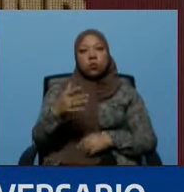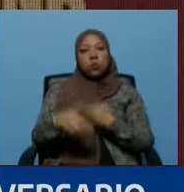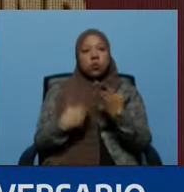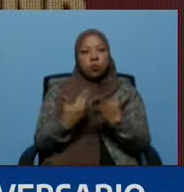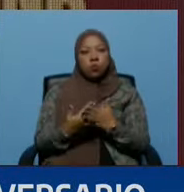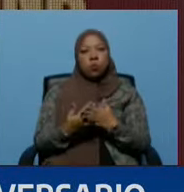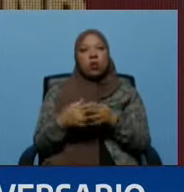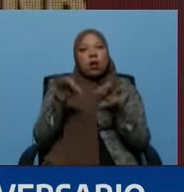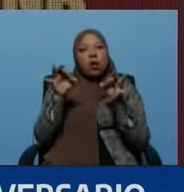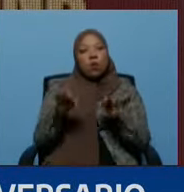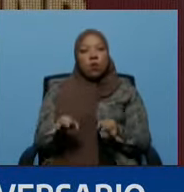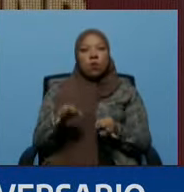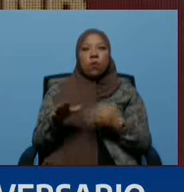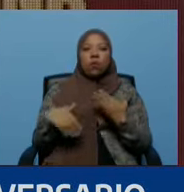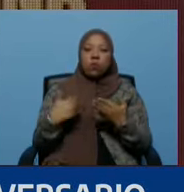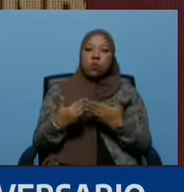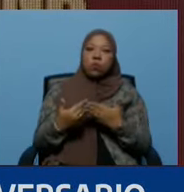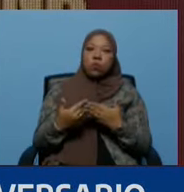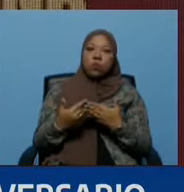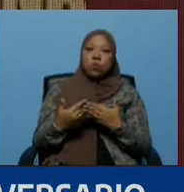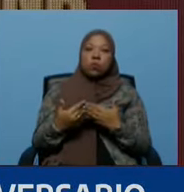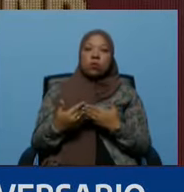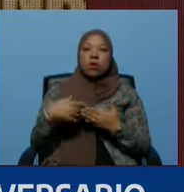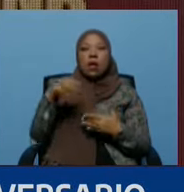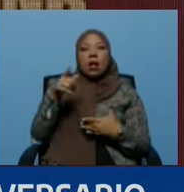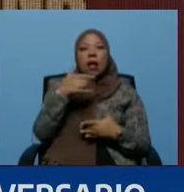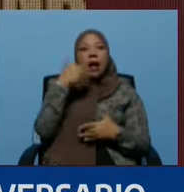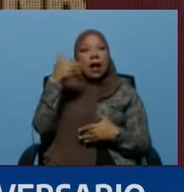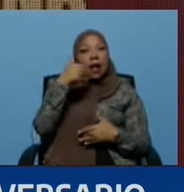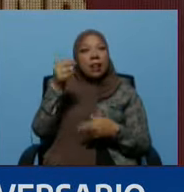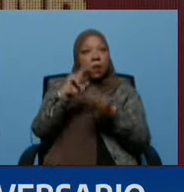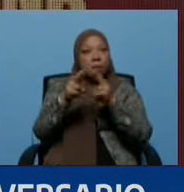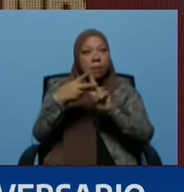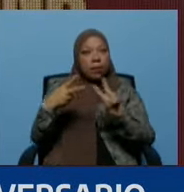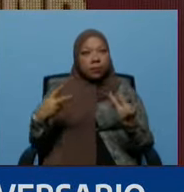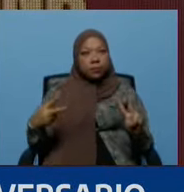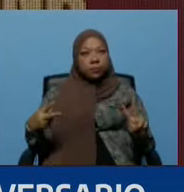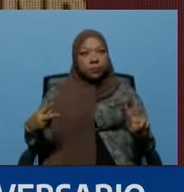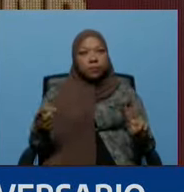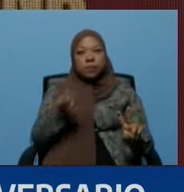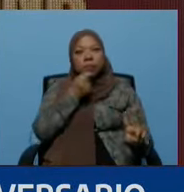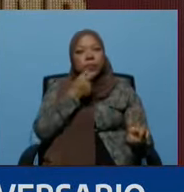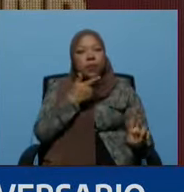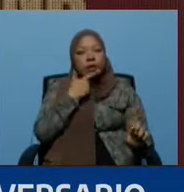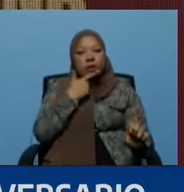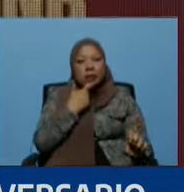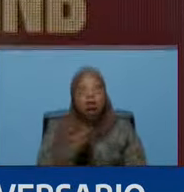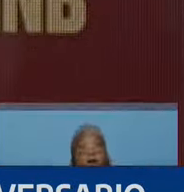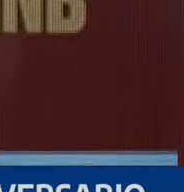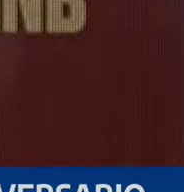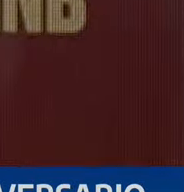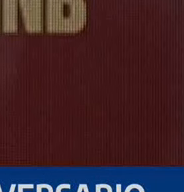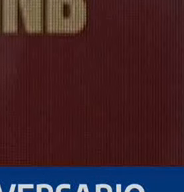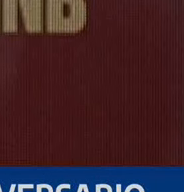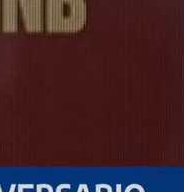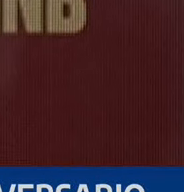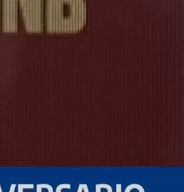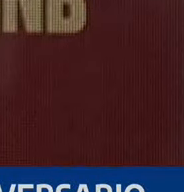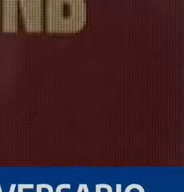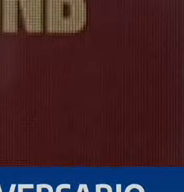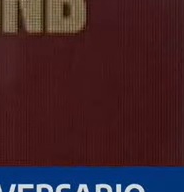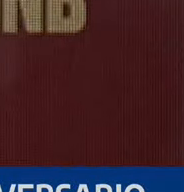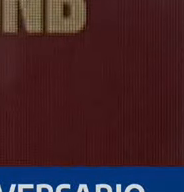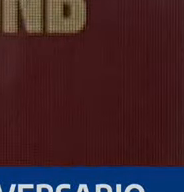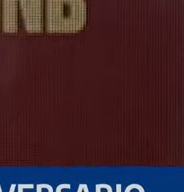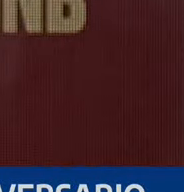seguir fortaleciendo esta carta de paz hermosa, única, inigualable.